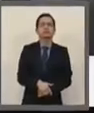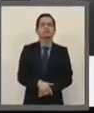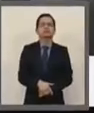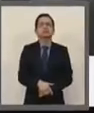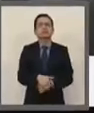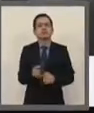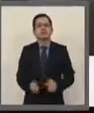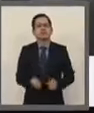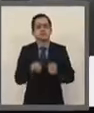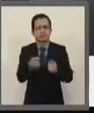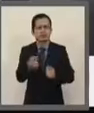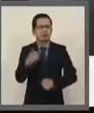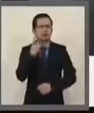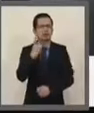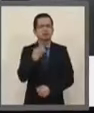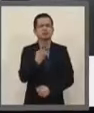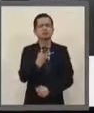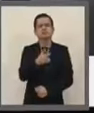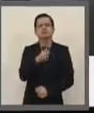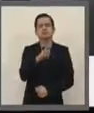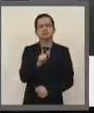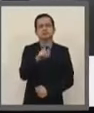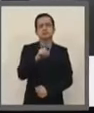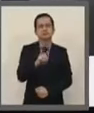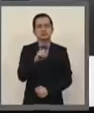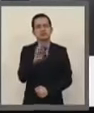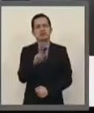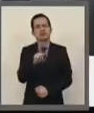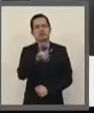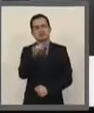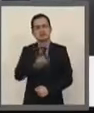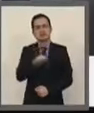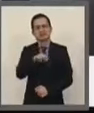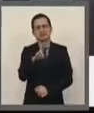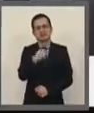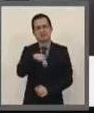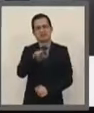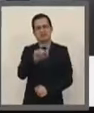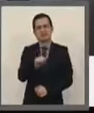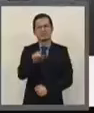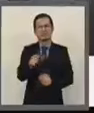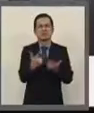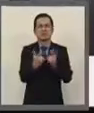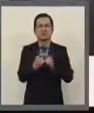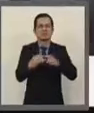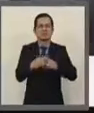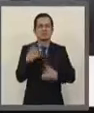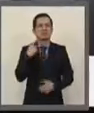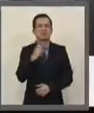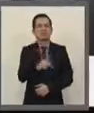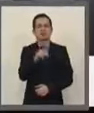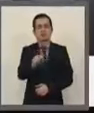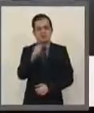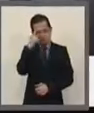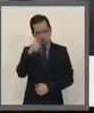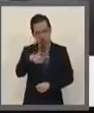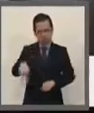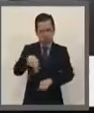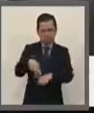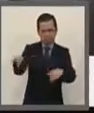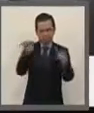El diputado Gerardo Fernández Noroña del Partido del Trabajo para hablar en pro del